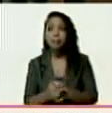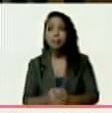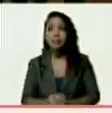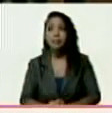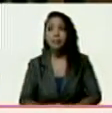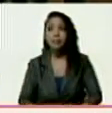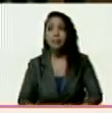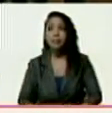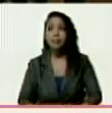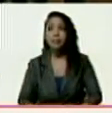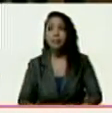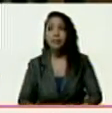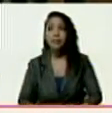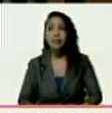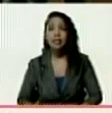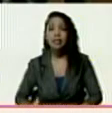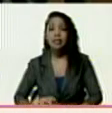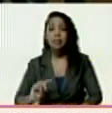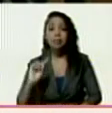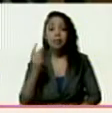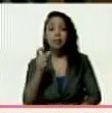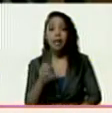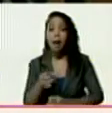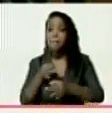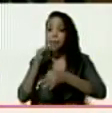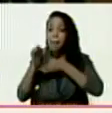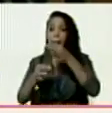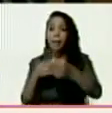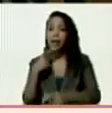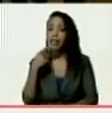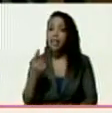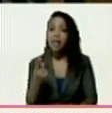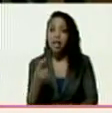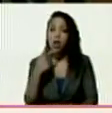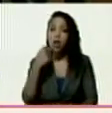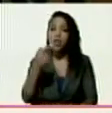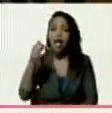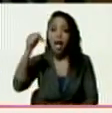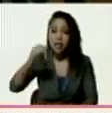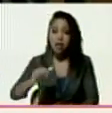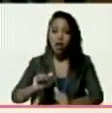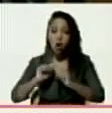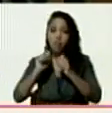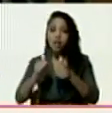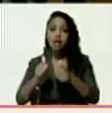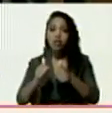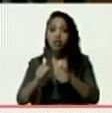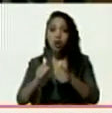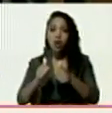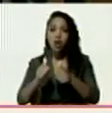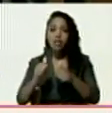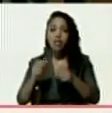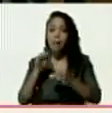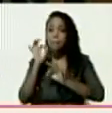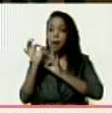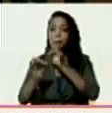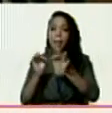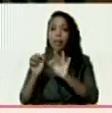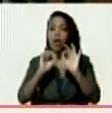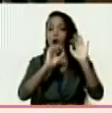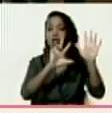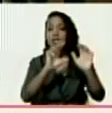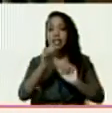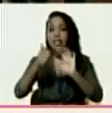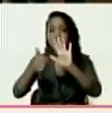Cuando dije al comienzo de los 86 votos, que en la primera declaración que di, y lo dije aquí al comienzo de la declaración de los 86 votos,